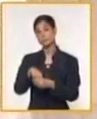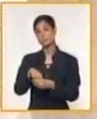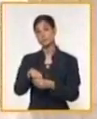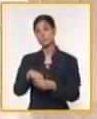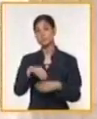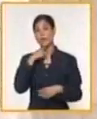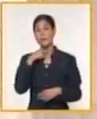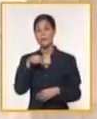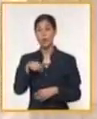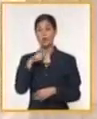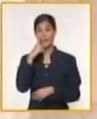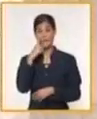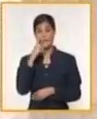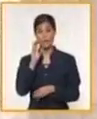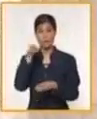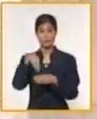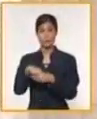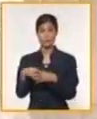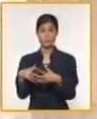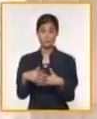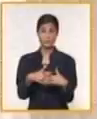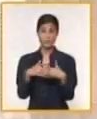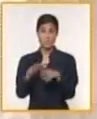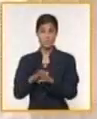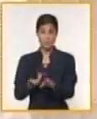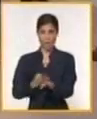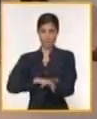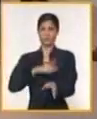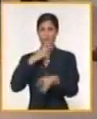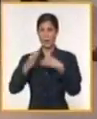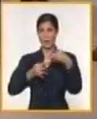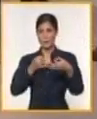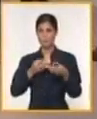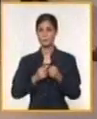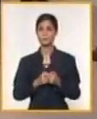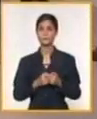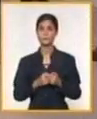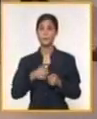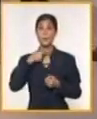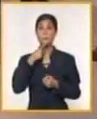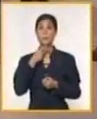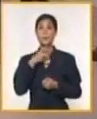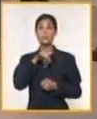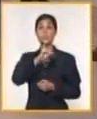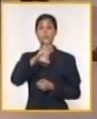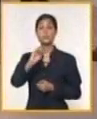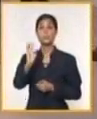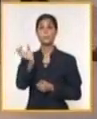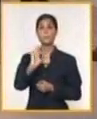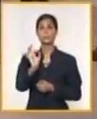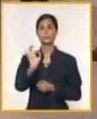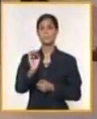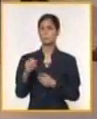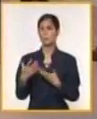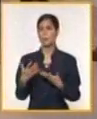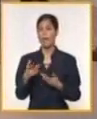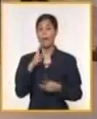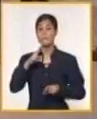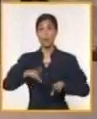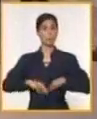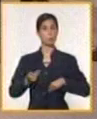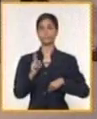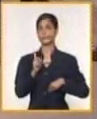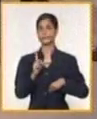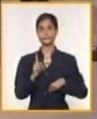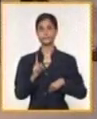estamos viendo, que debo decir, comentábamos que se hizo una encuesta en The Economist, 60% no está de acuerdo, y dentro de eso, o sea,